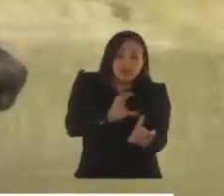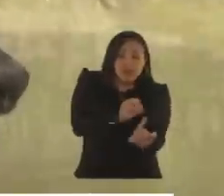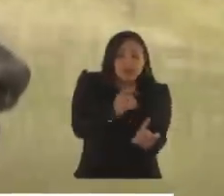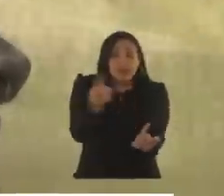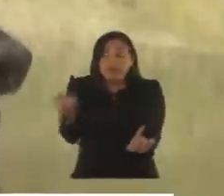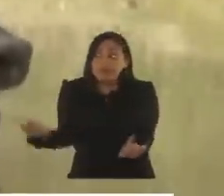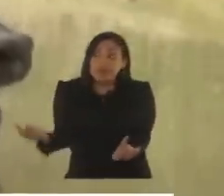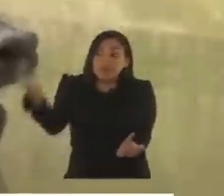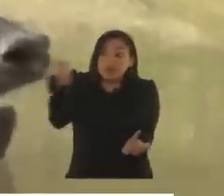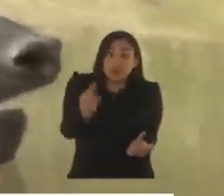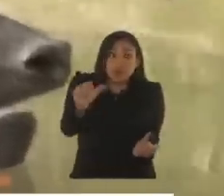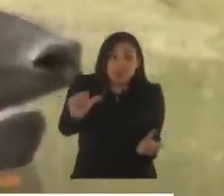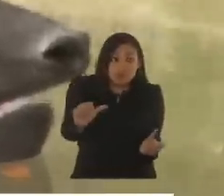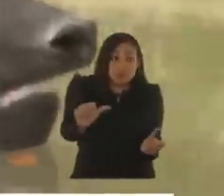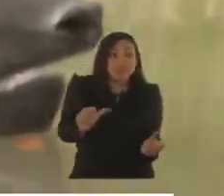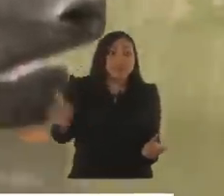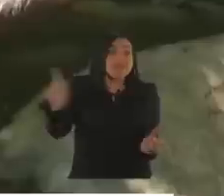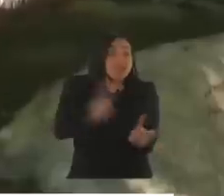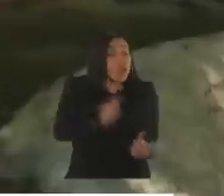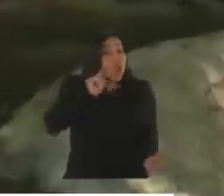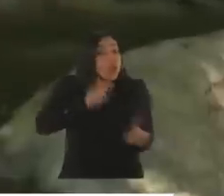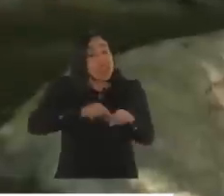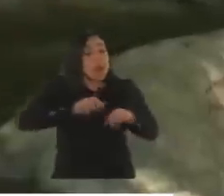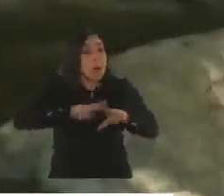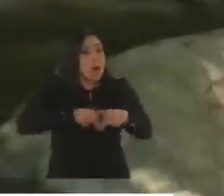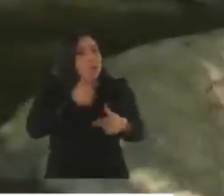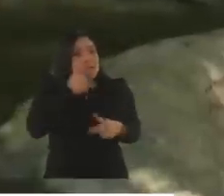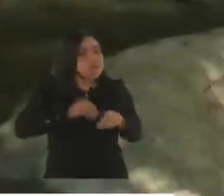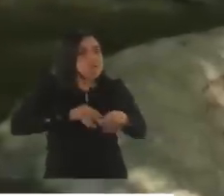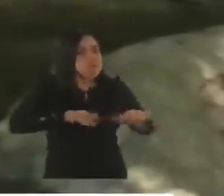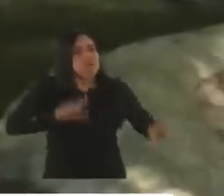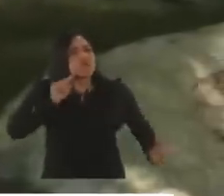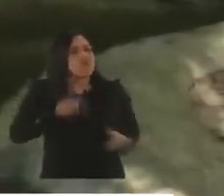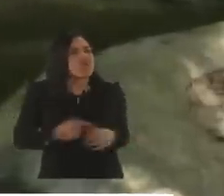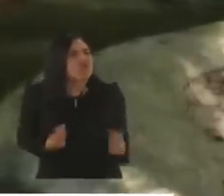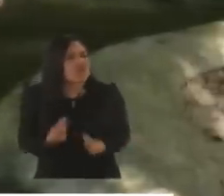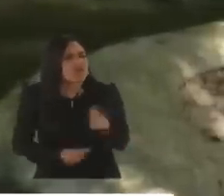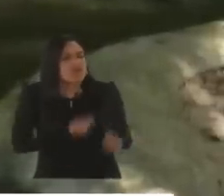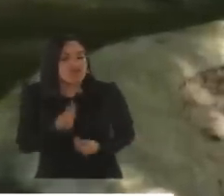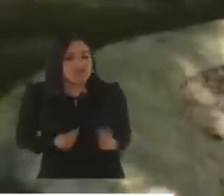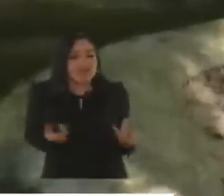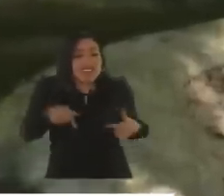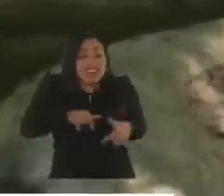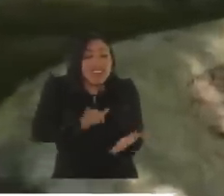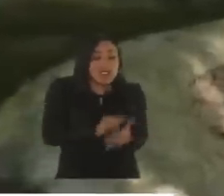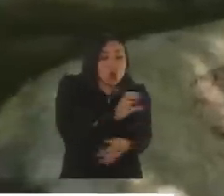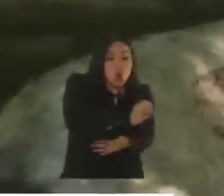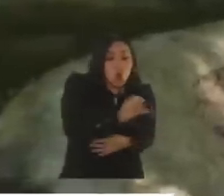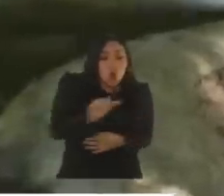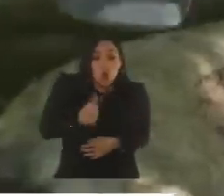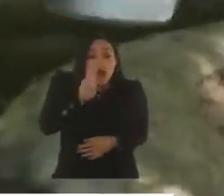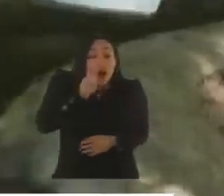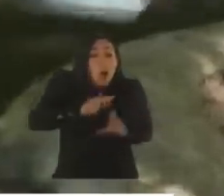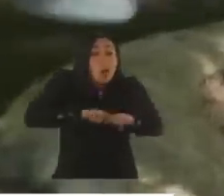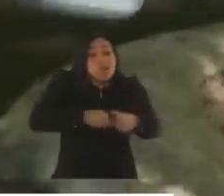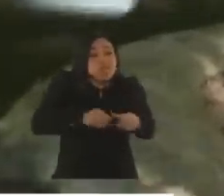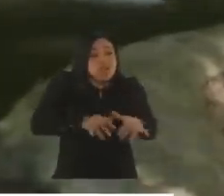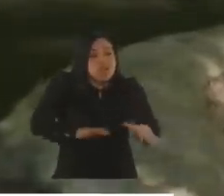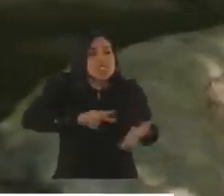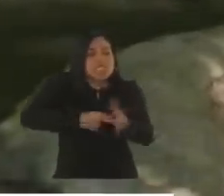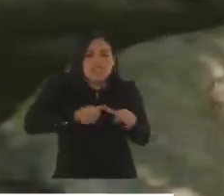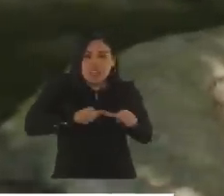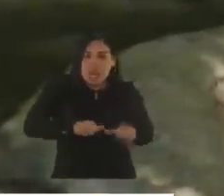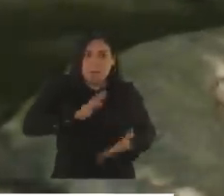vez termine su cuarentena. La idea entonces del programa reproductivo es que estas crías nos van a ayudar a mantener una población